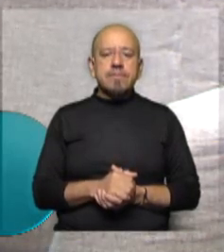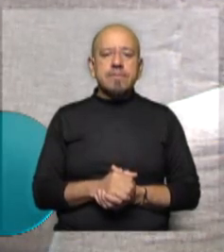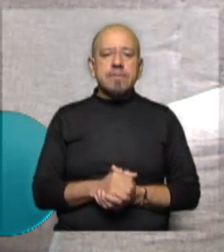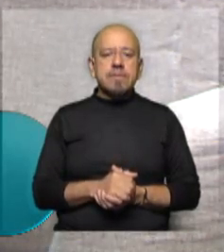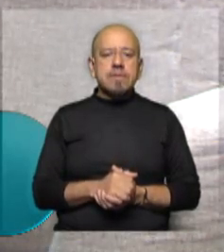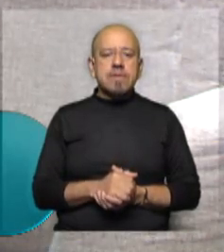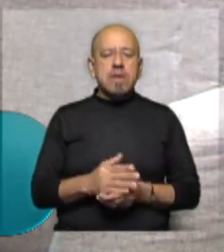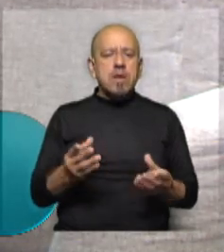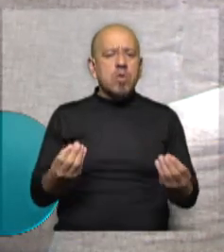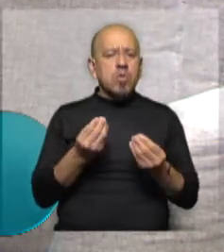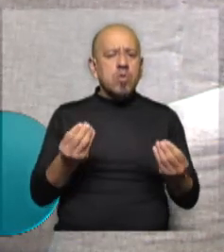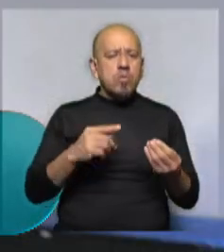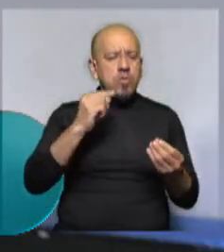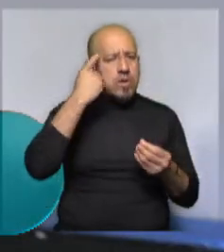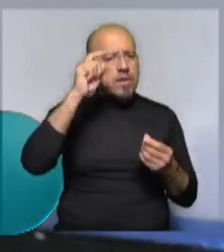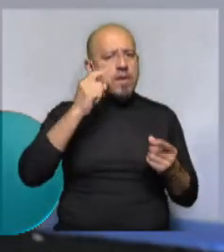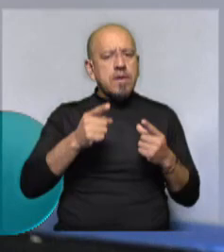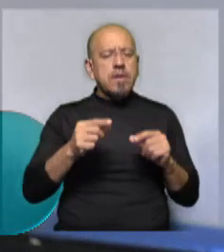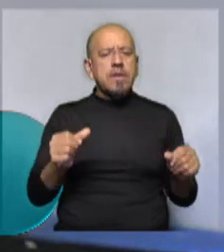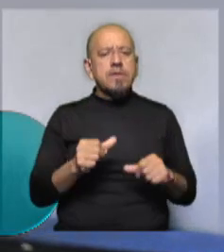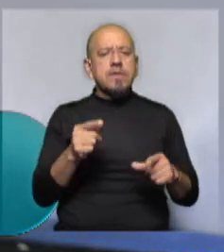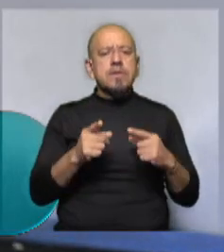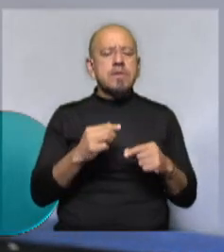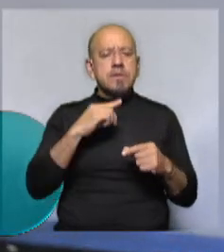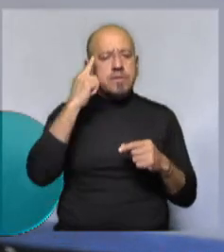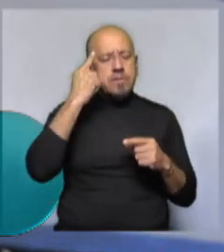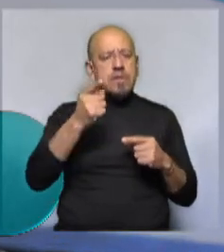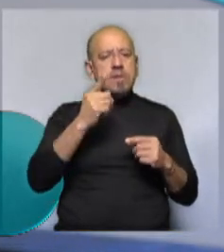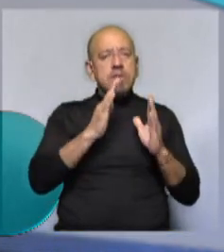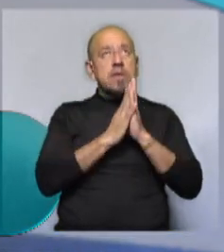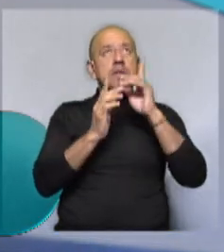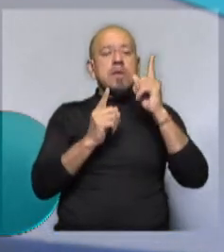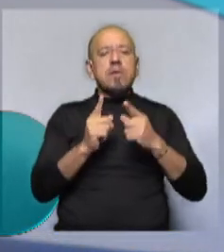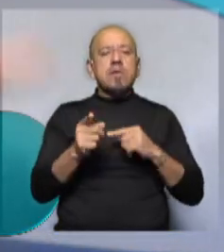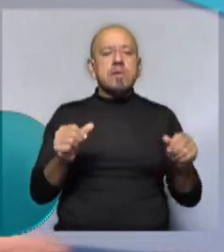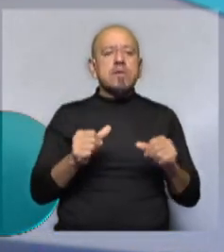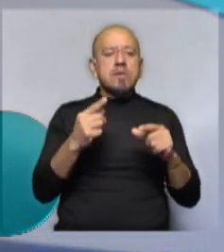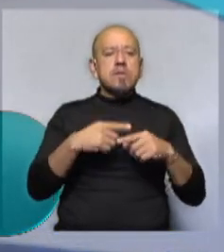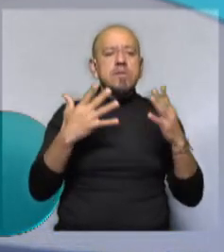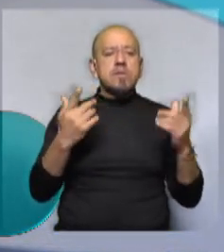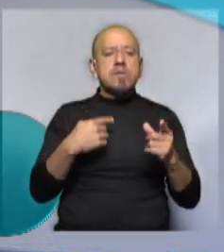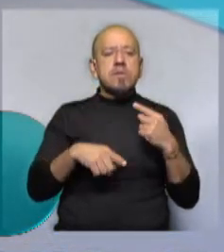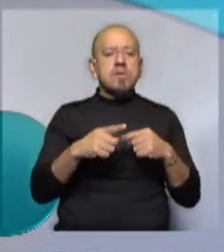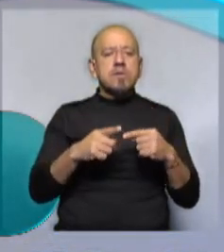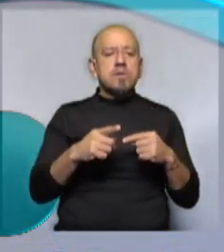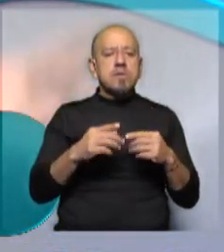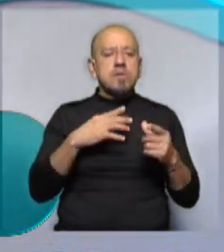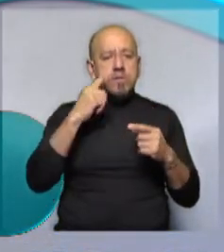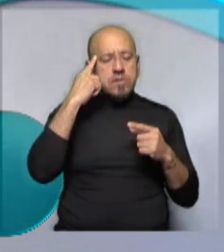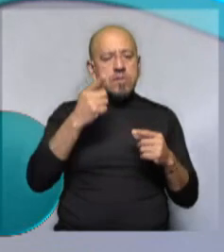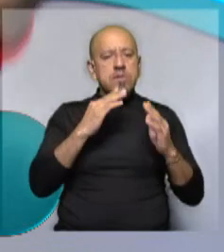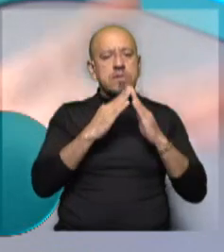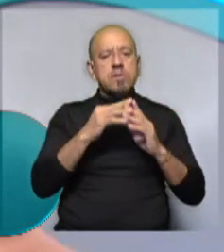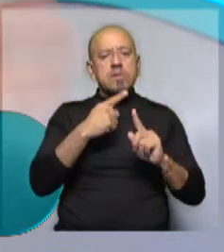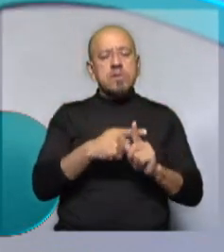surge la idea de hacer? Porque uno piensa religión, piensa en cristianismo, piensa en una iglesia,